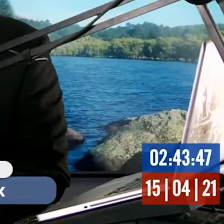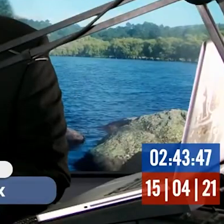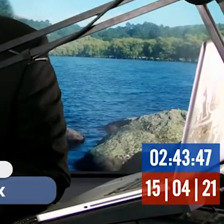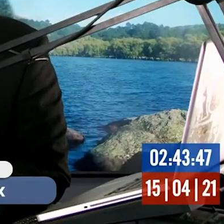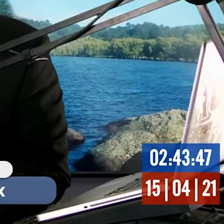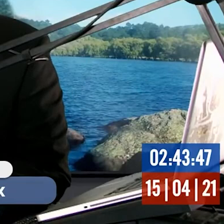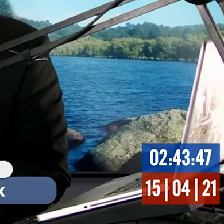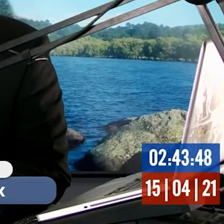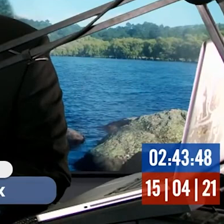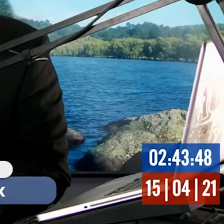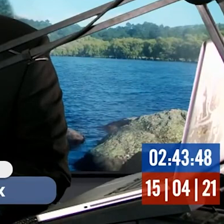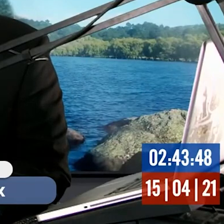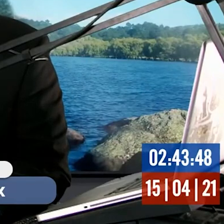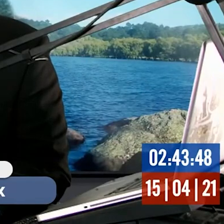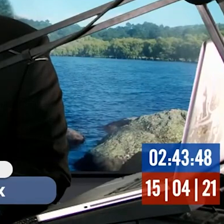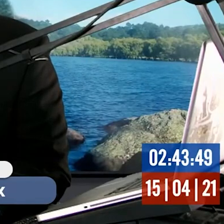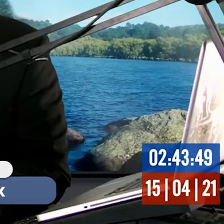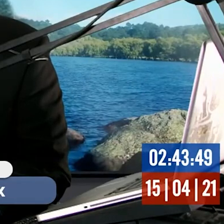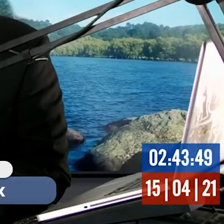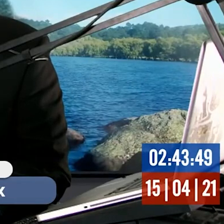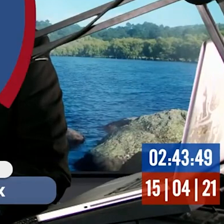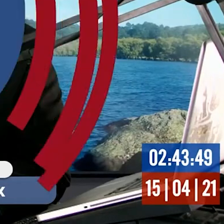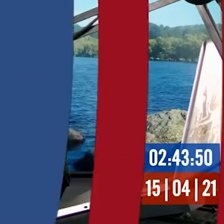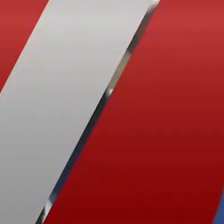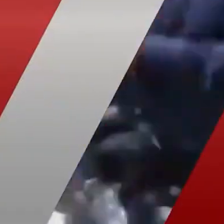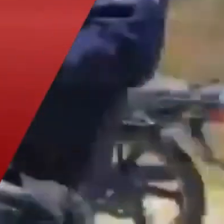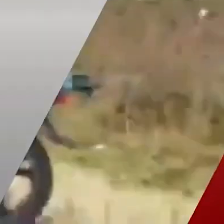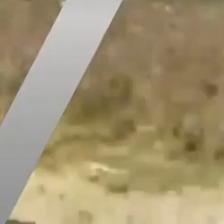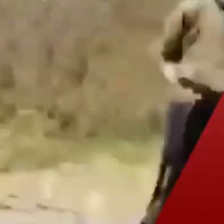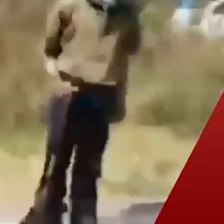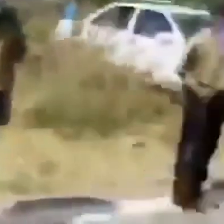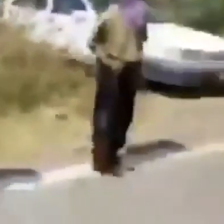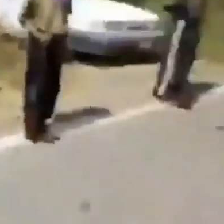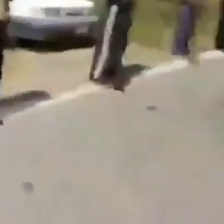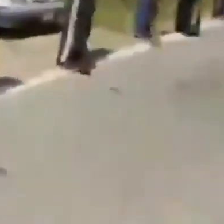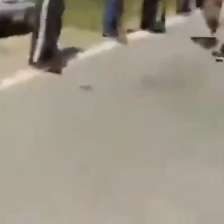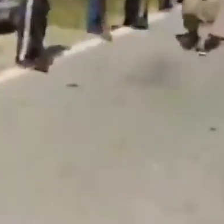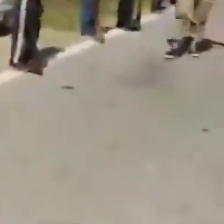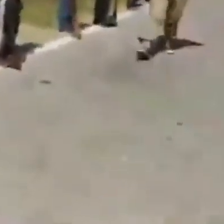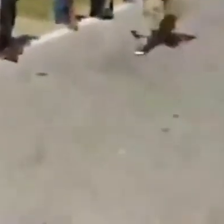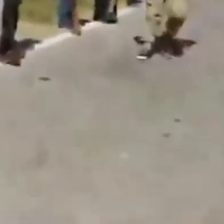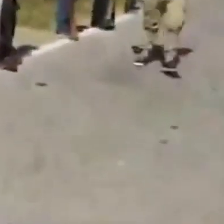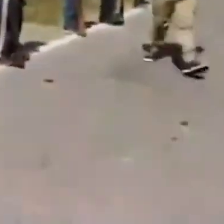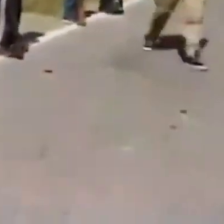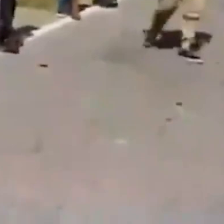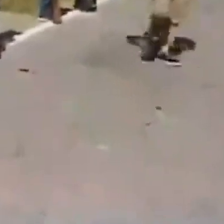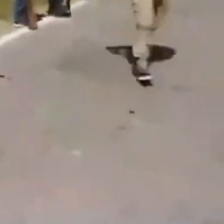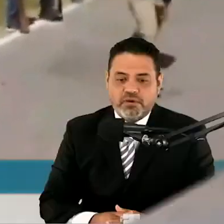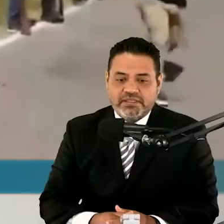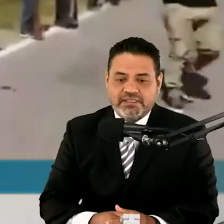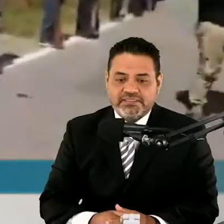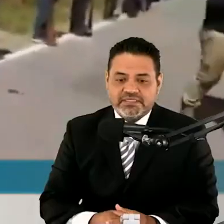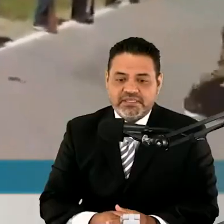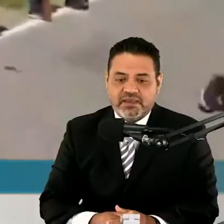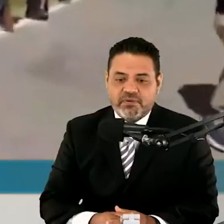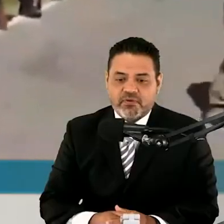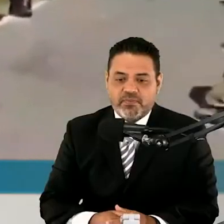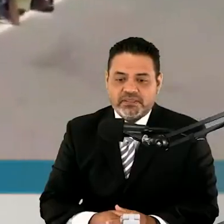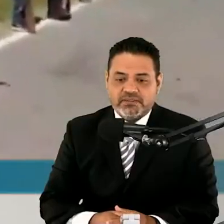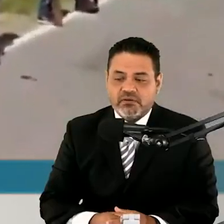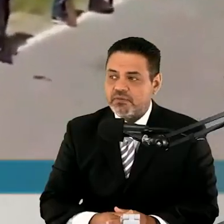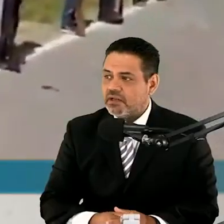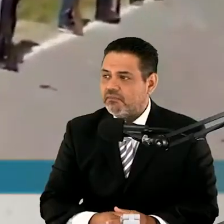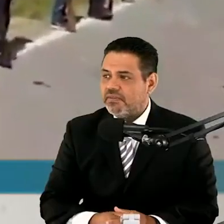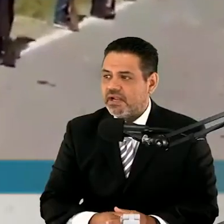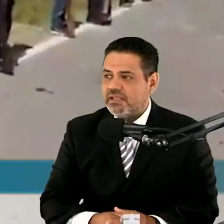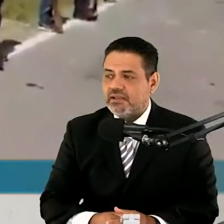crack en el que se hizo ya desde entonces un reclamo al abandono de los pueblos colindantes a chilapa por